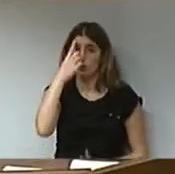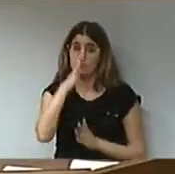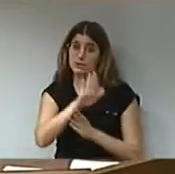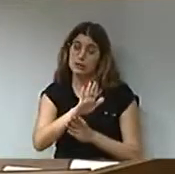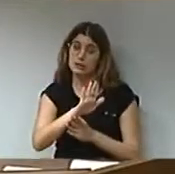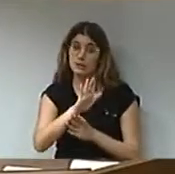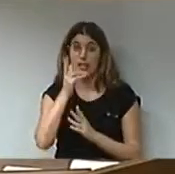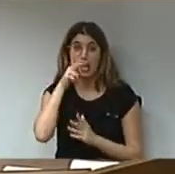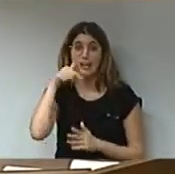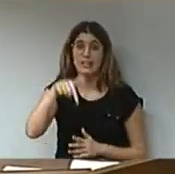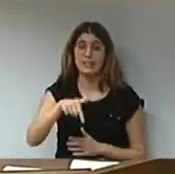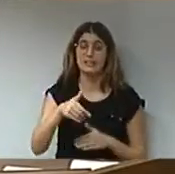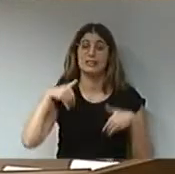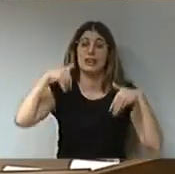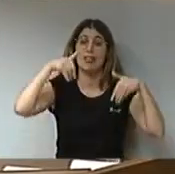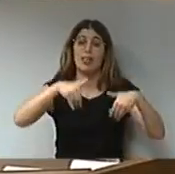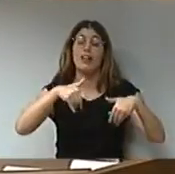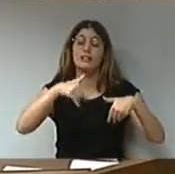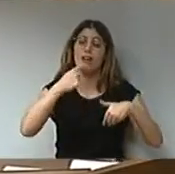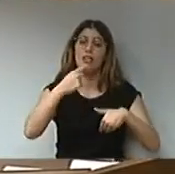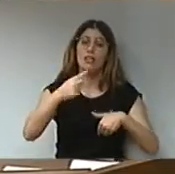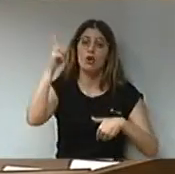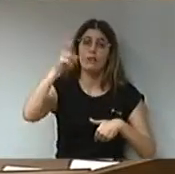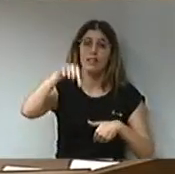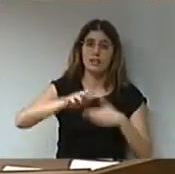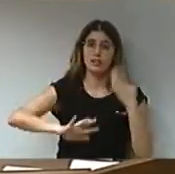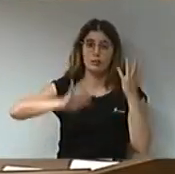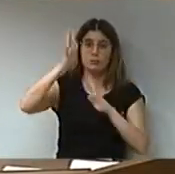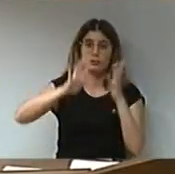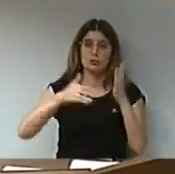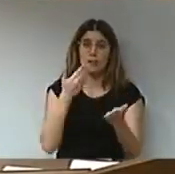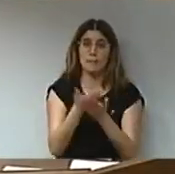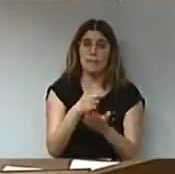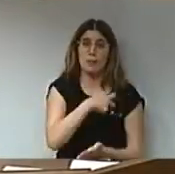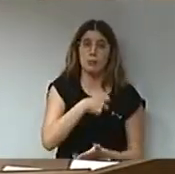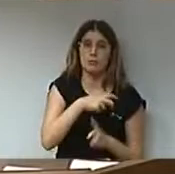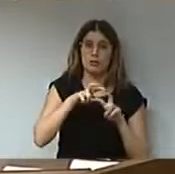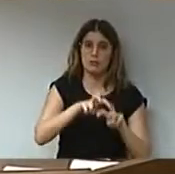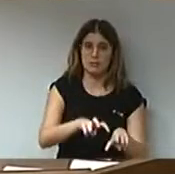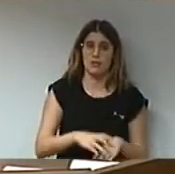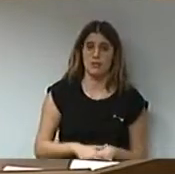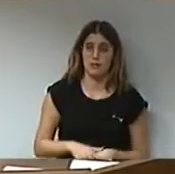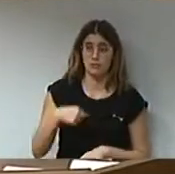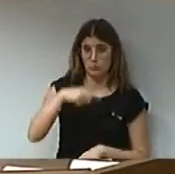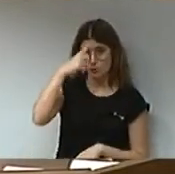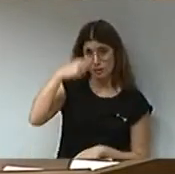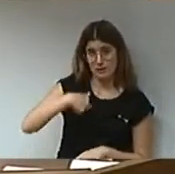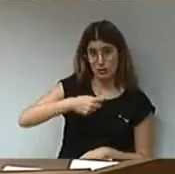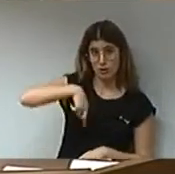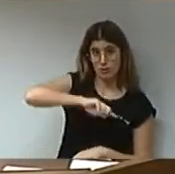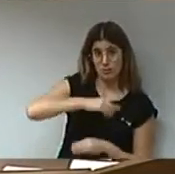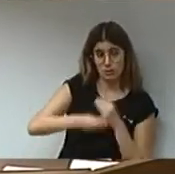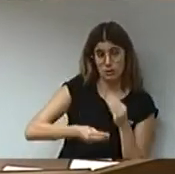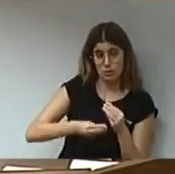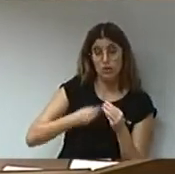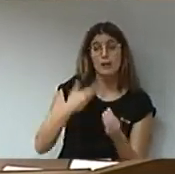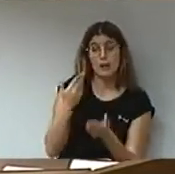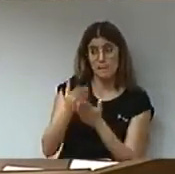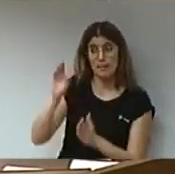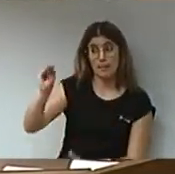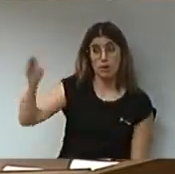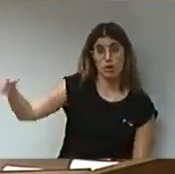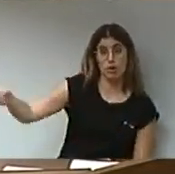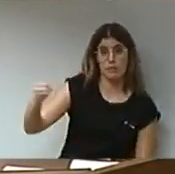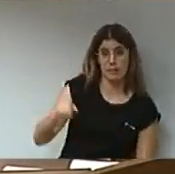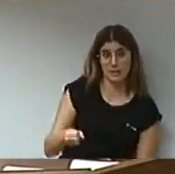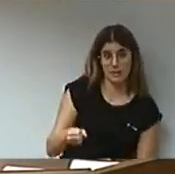candidata por Alicante lo primero que hizo aquí fue venir aquí en los incendios y pedir una comisión de investigación. ¿Sabe lo que hemos hecho nosotros? Pedir la comparecencia suya,